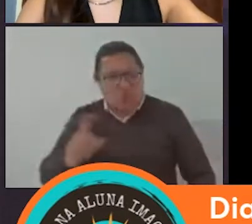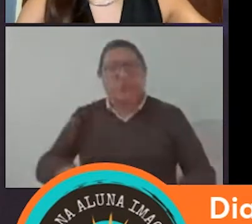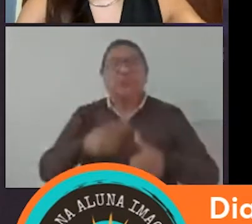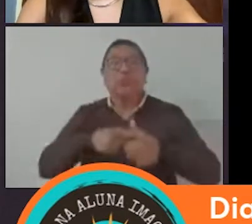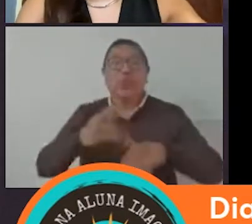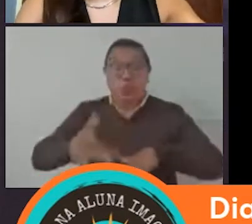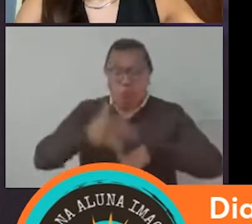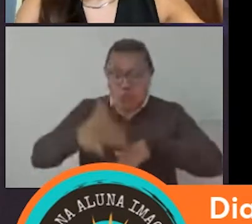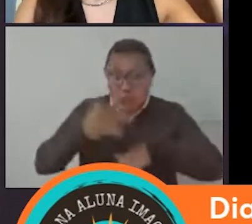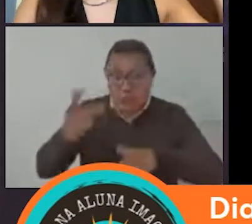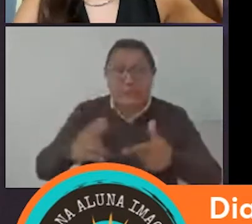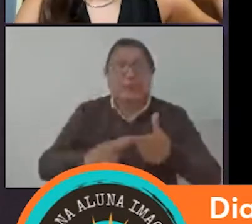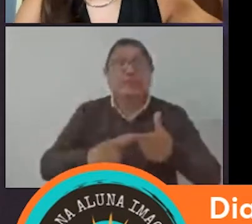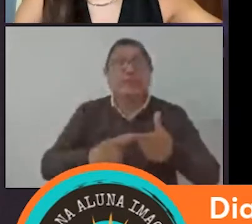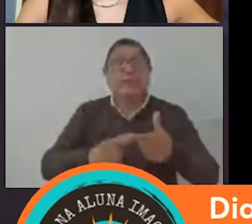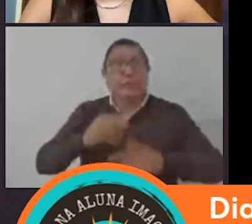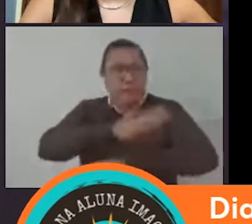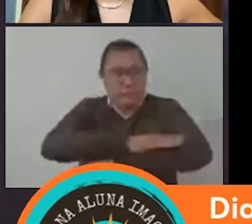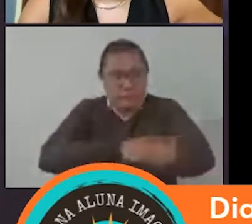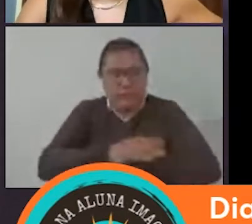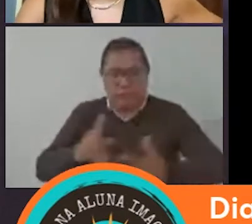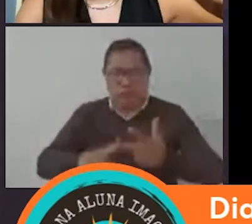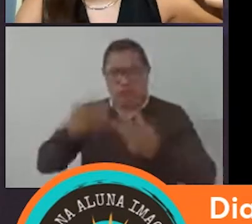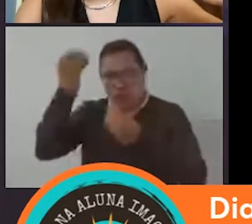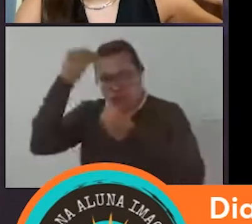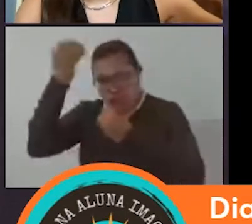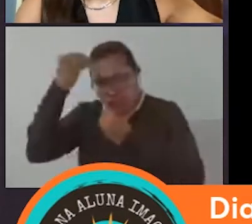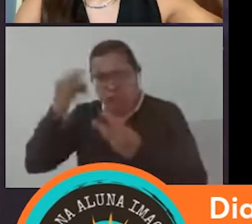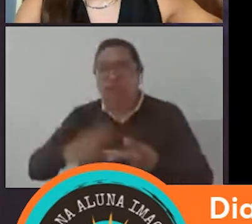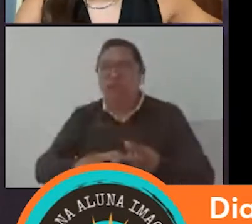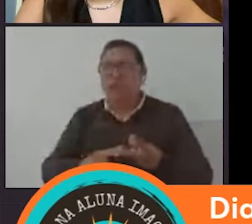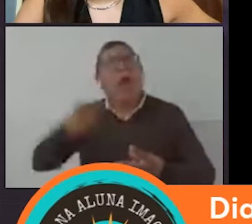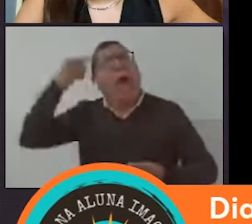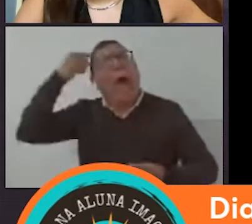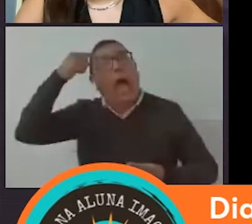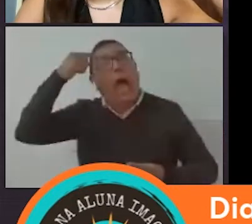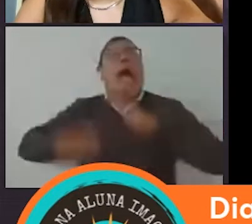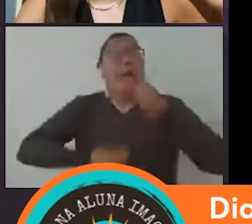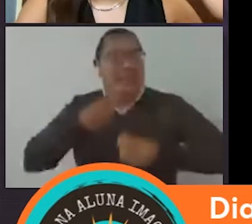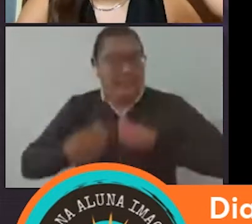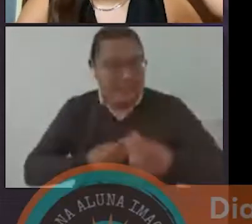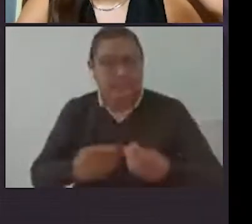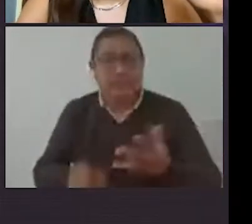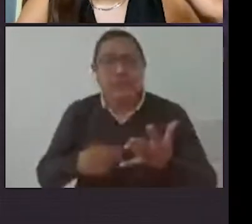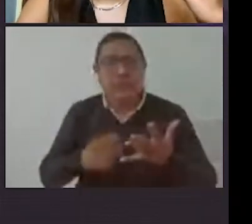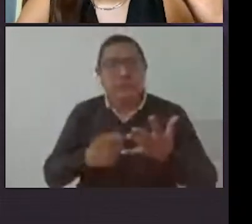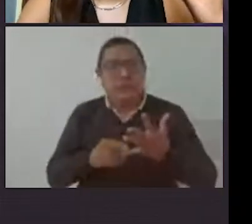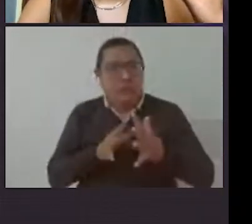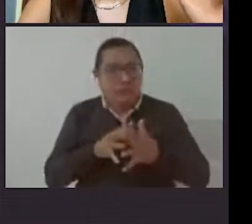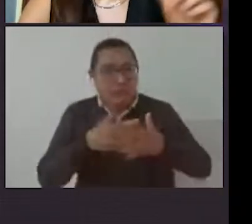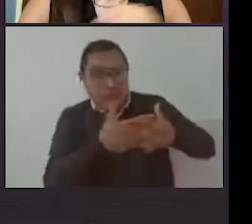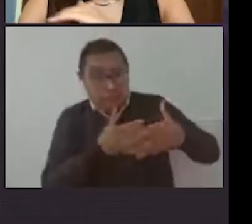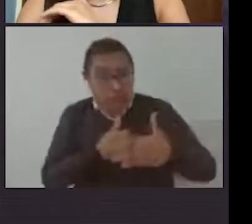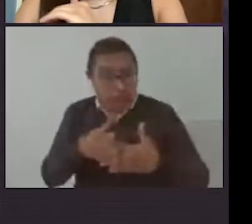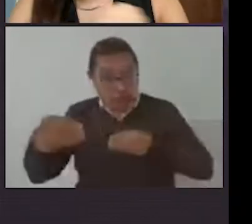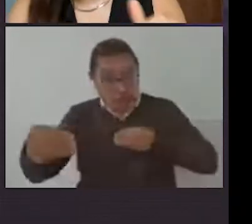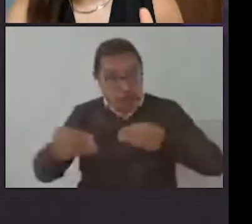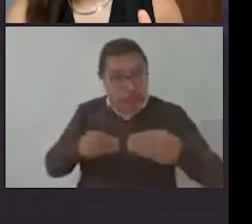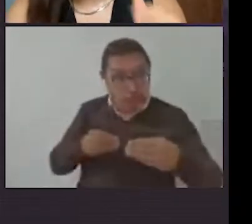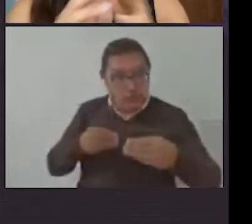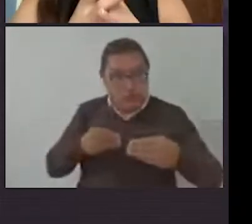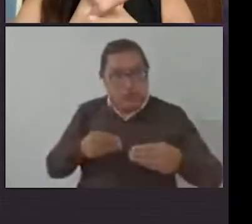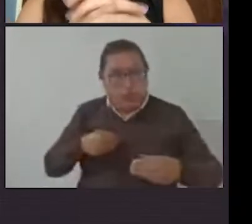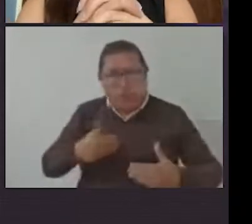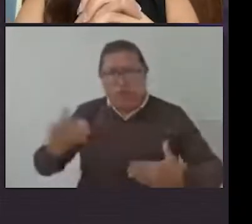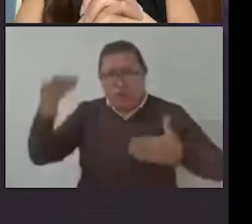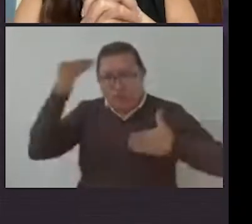disciplina, formación, hacerlo y no solo decirlo y pensarlo, flexibilidad y la convicción de lo que hago. Y todas